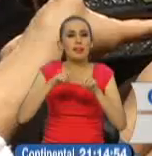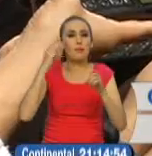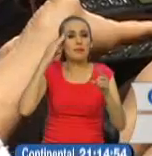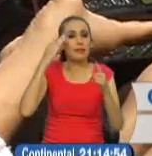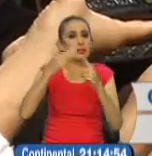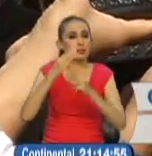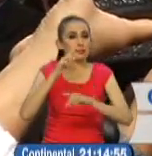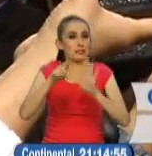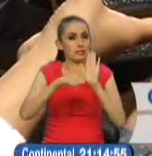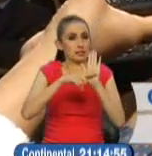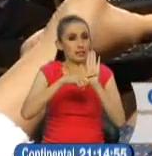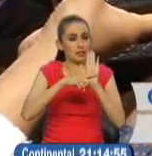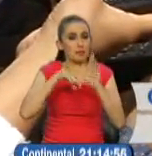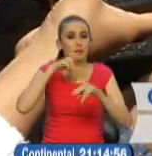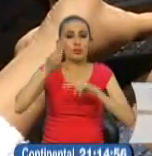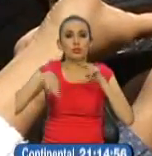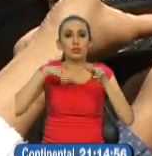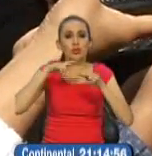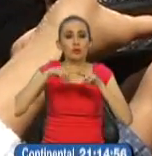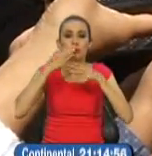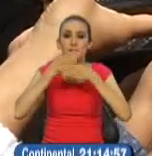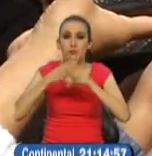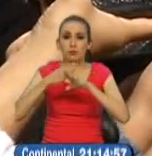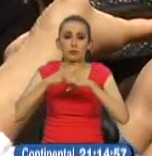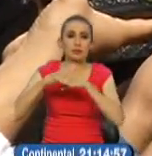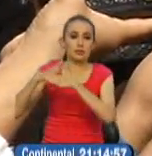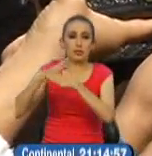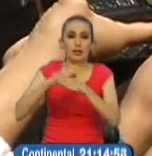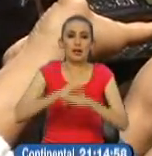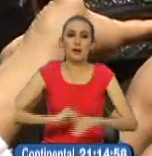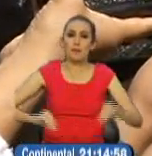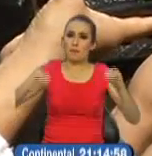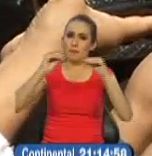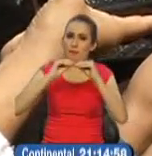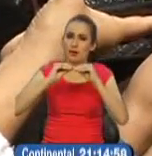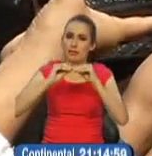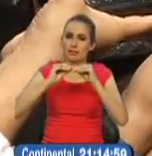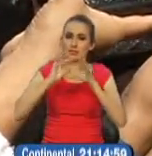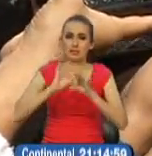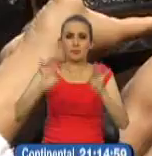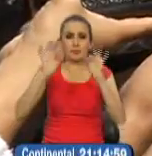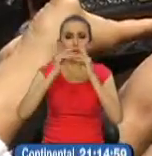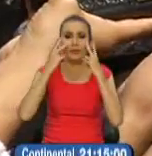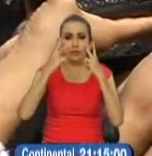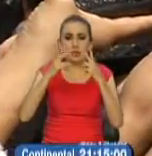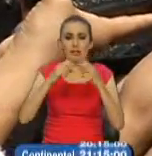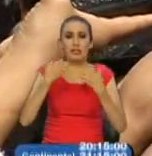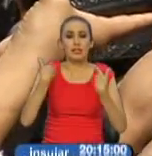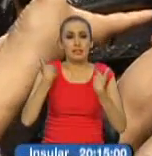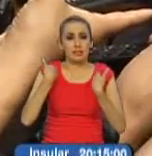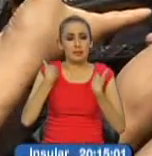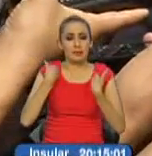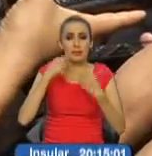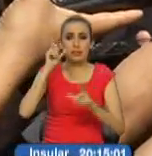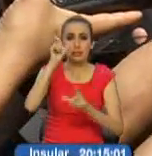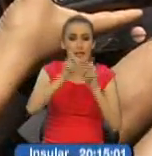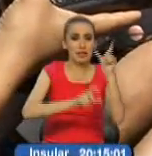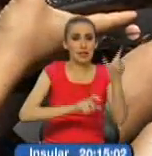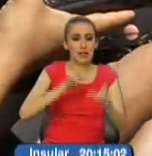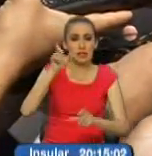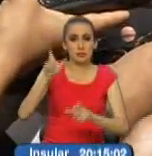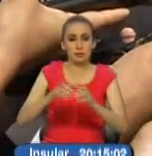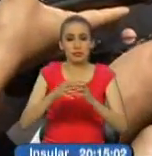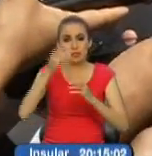normalmente lo que debe darse es la protección pertinente. Es además una condición que un funcionario tampoco puede relativizar